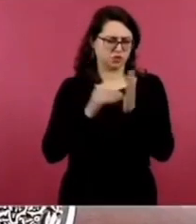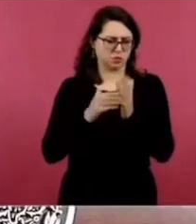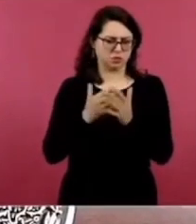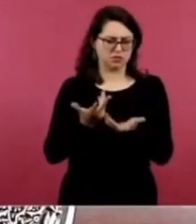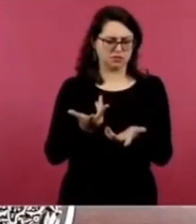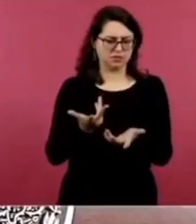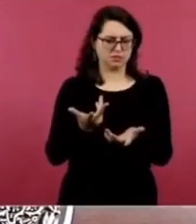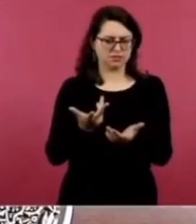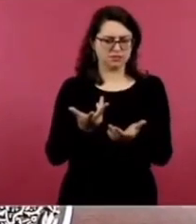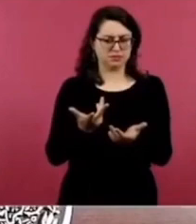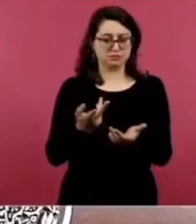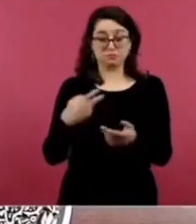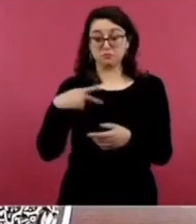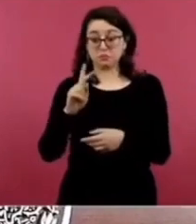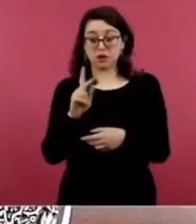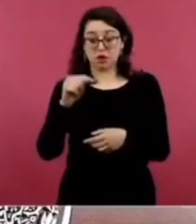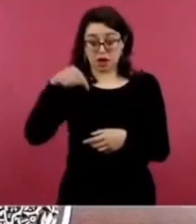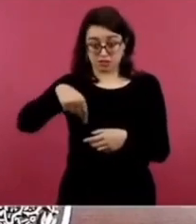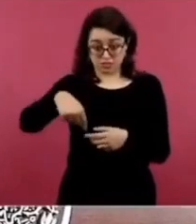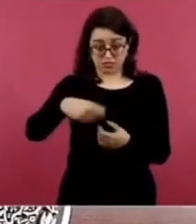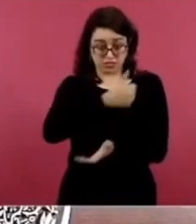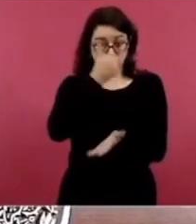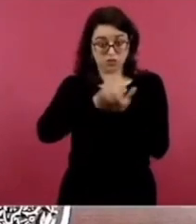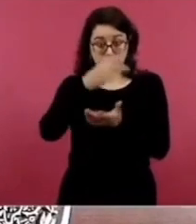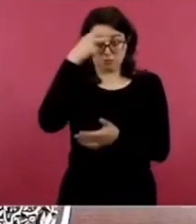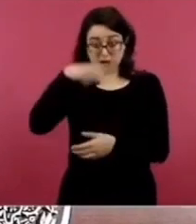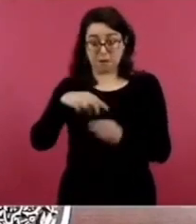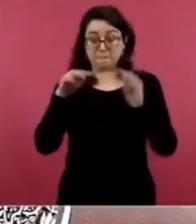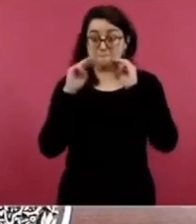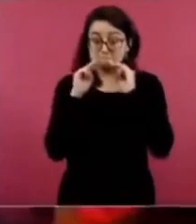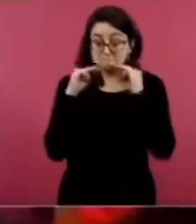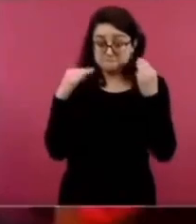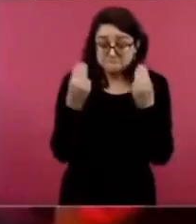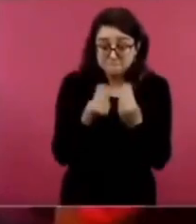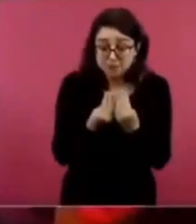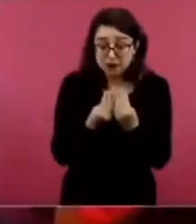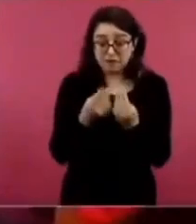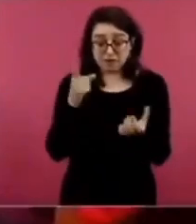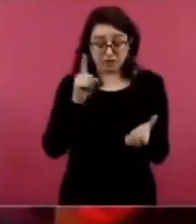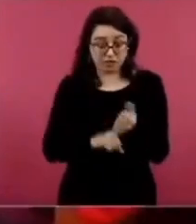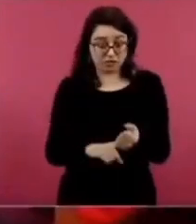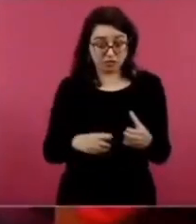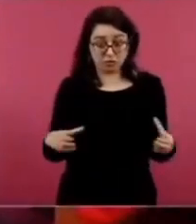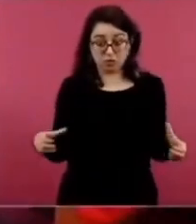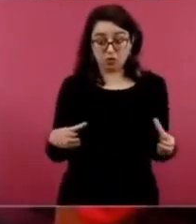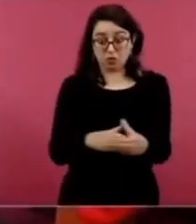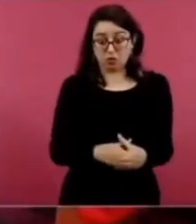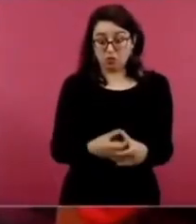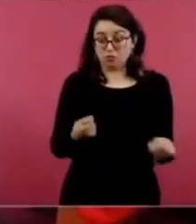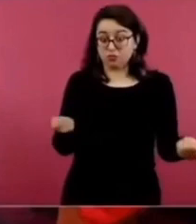de las bandas. No operaba aquí ningún cartel